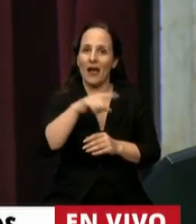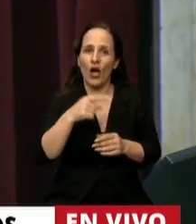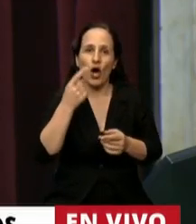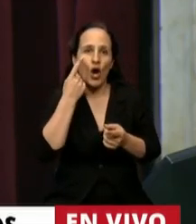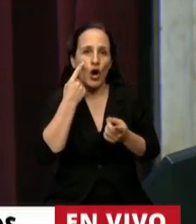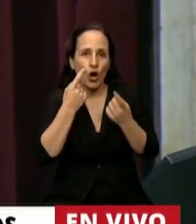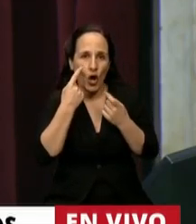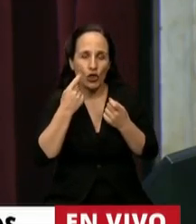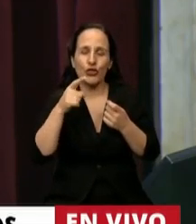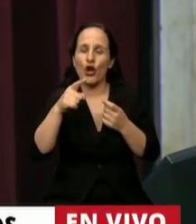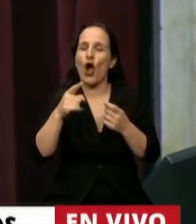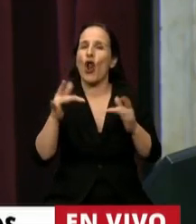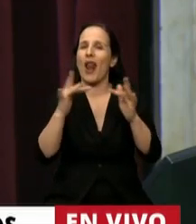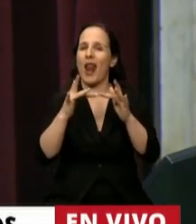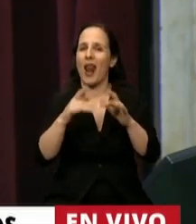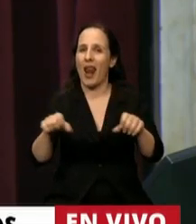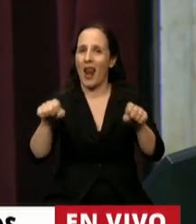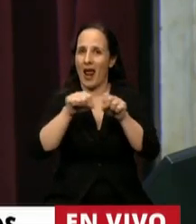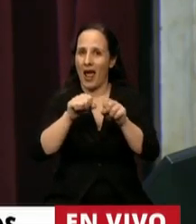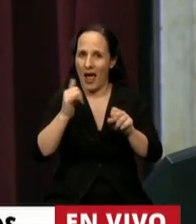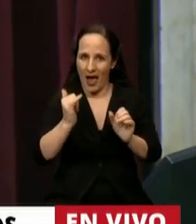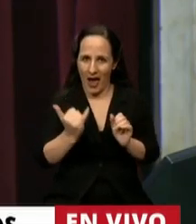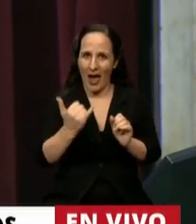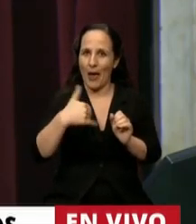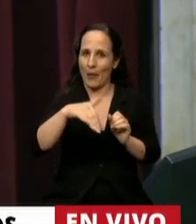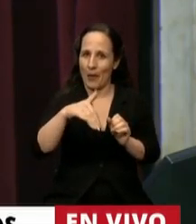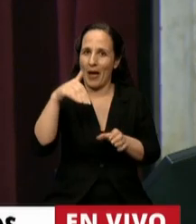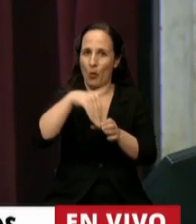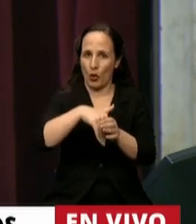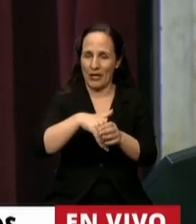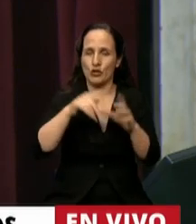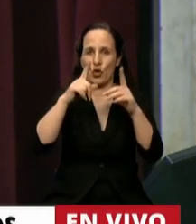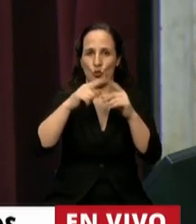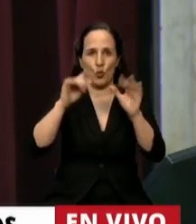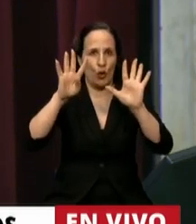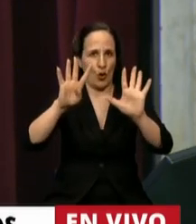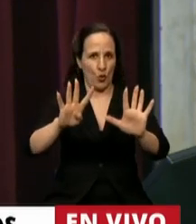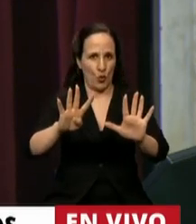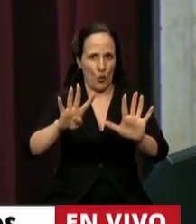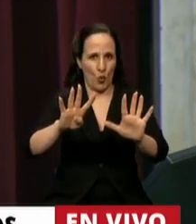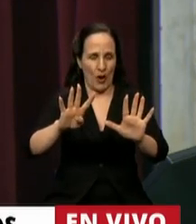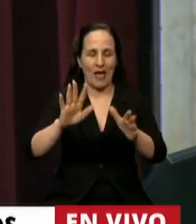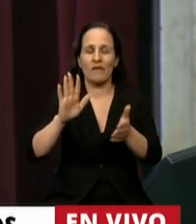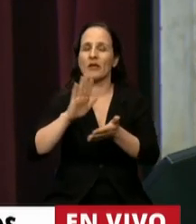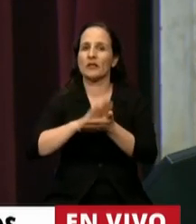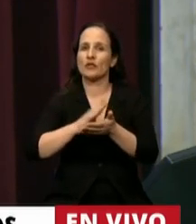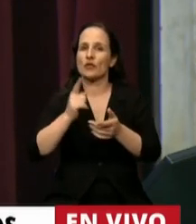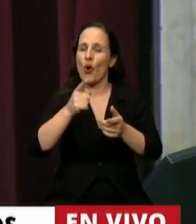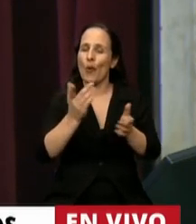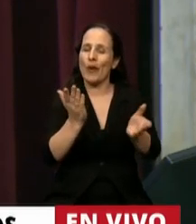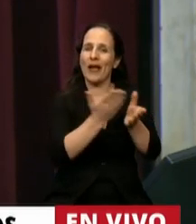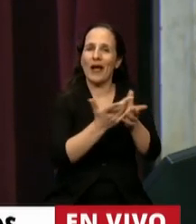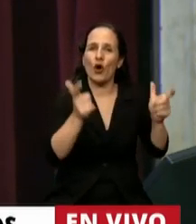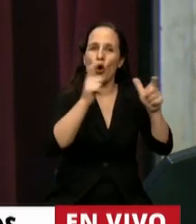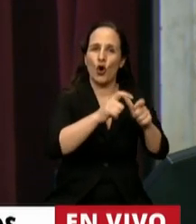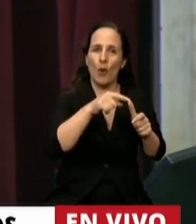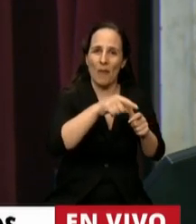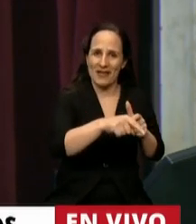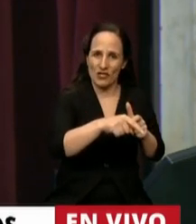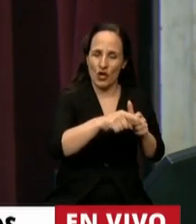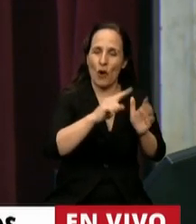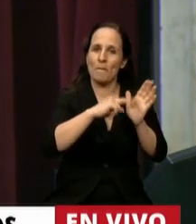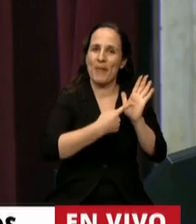controlando que estén logueados, se va a poner en votación el artículo 9º del despacho de comisión. En